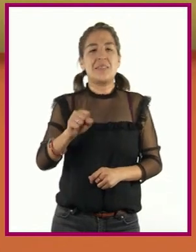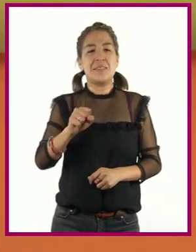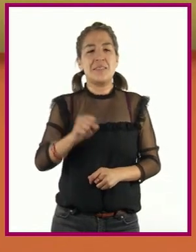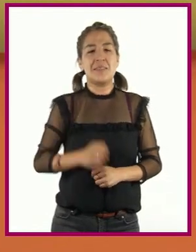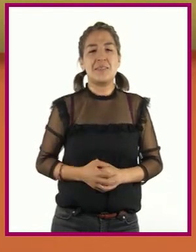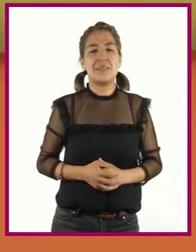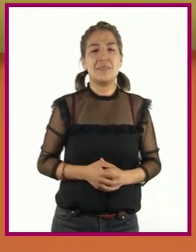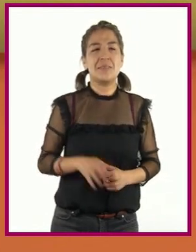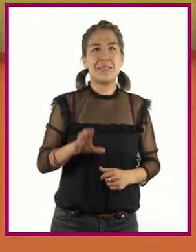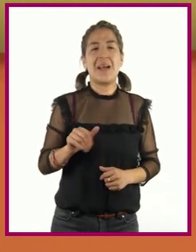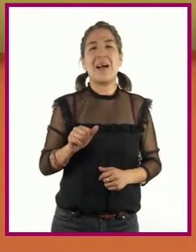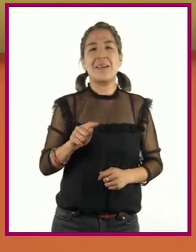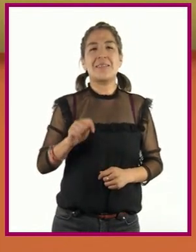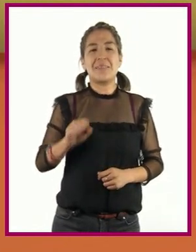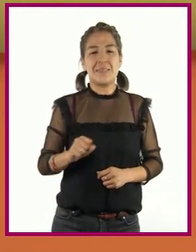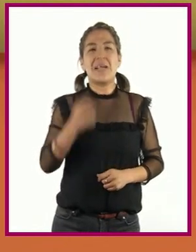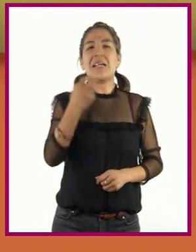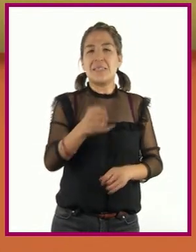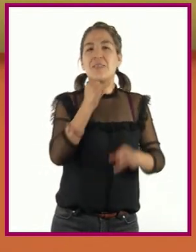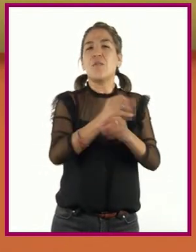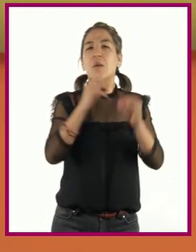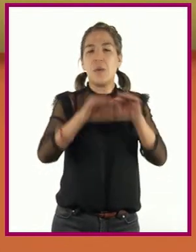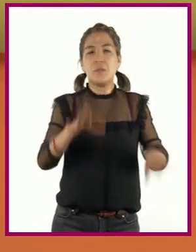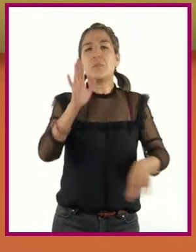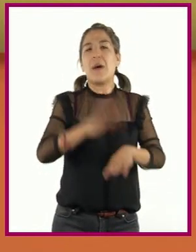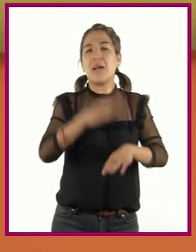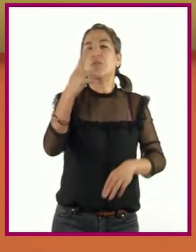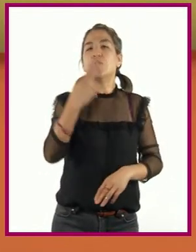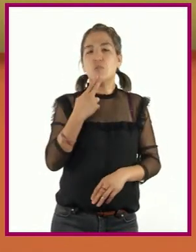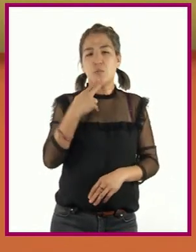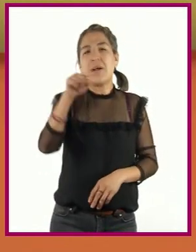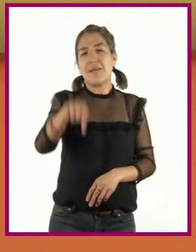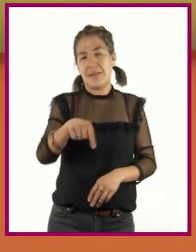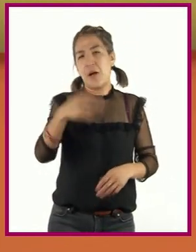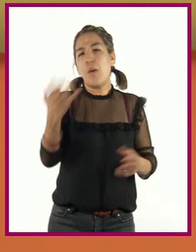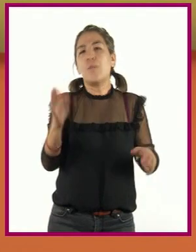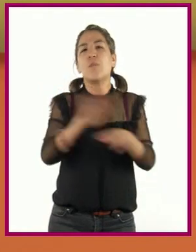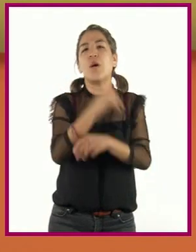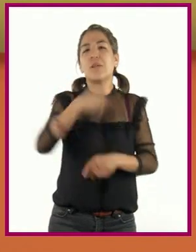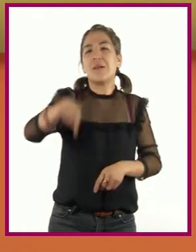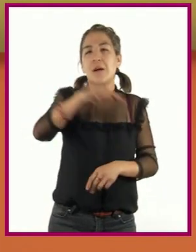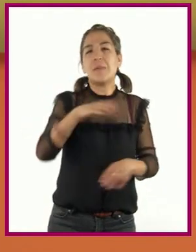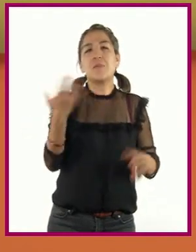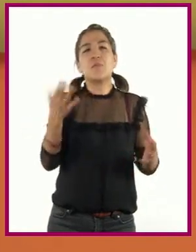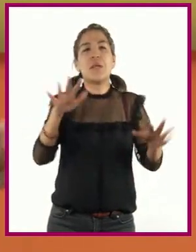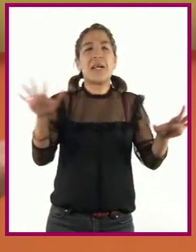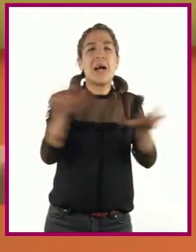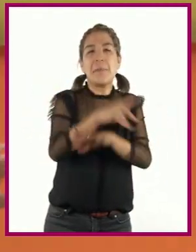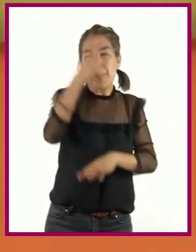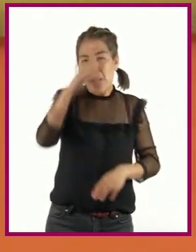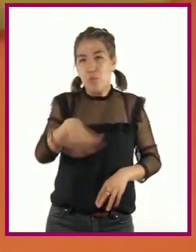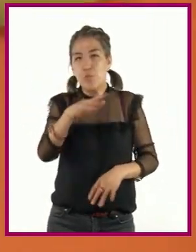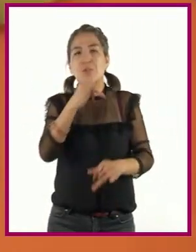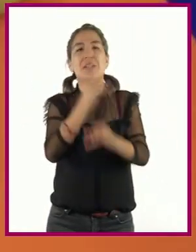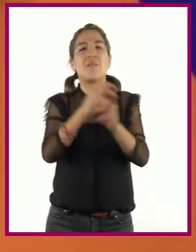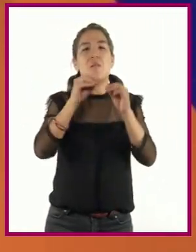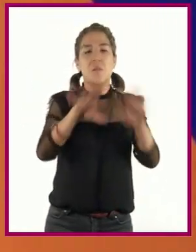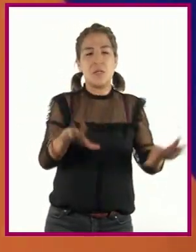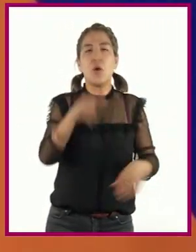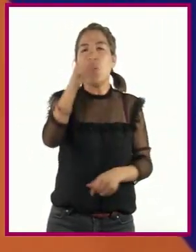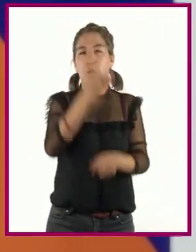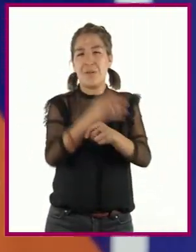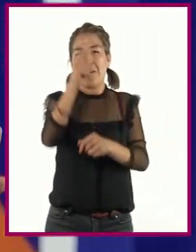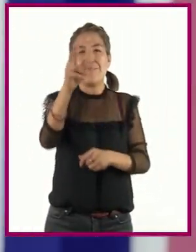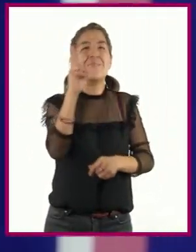bien, Enrique. Esa es otra fuente muy útil y actual, pues esta herramienta ofrece un cambio en la búsqueda de información.